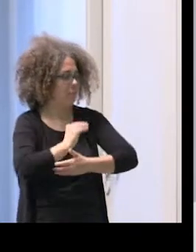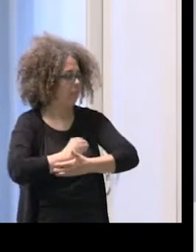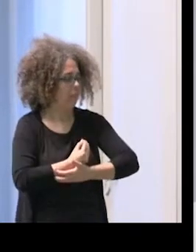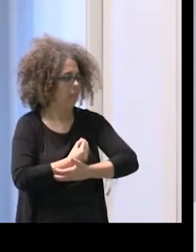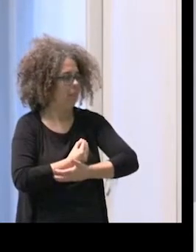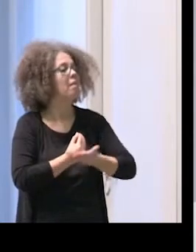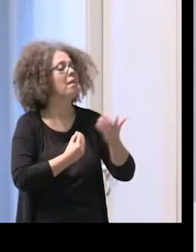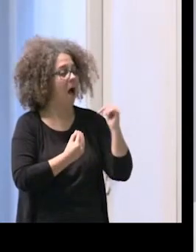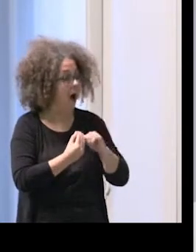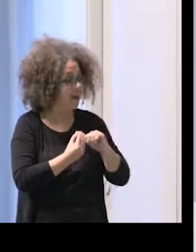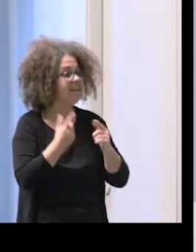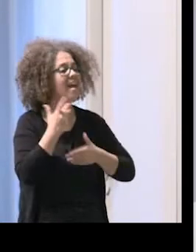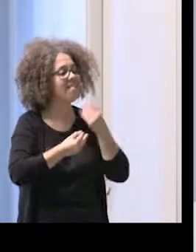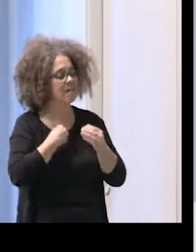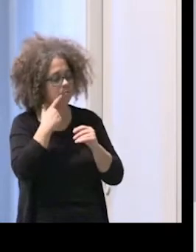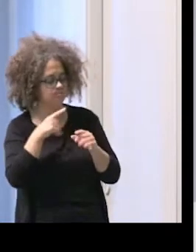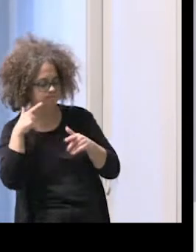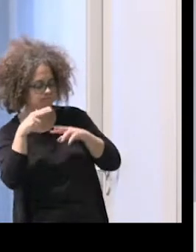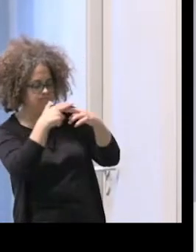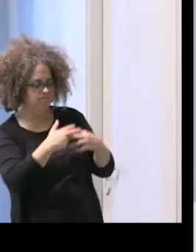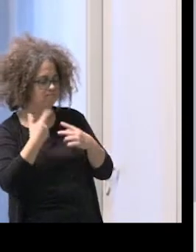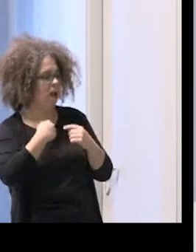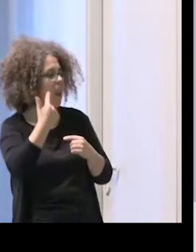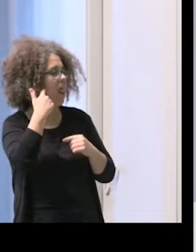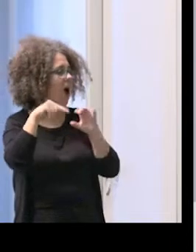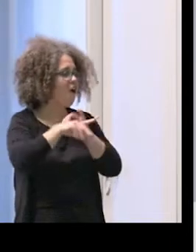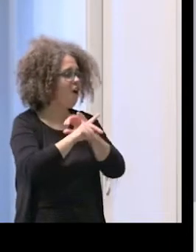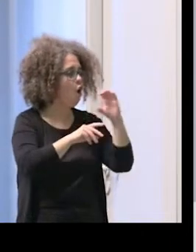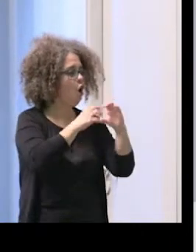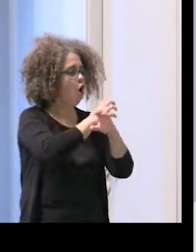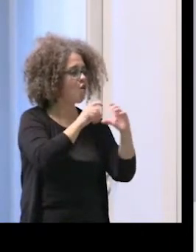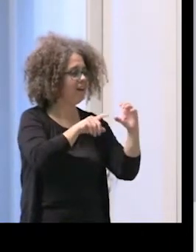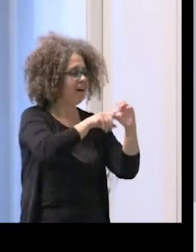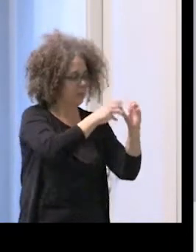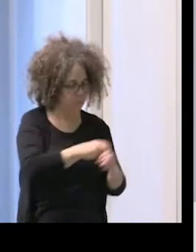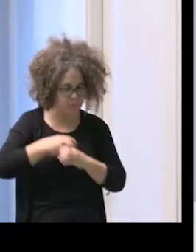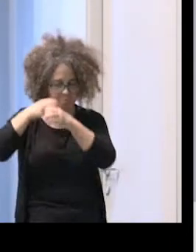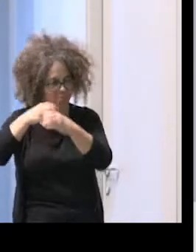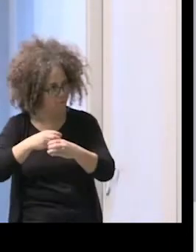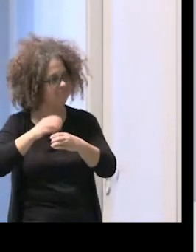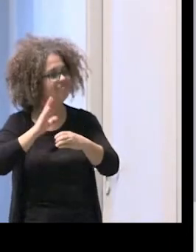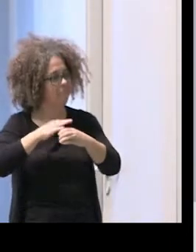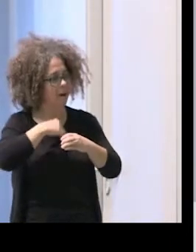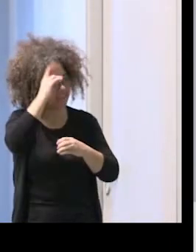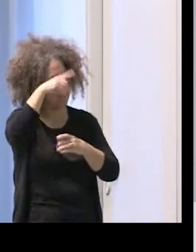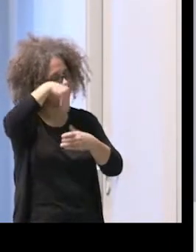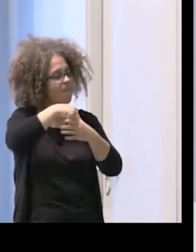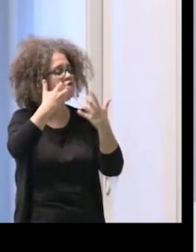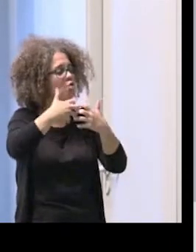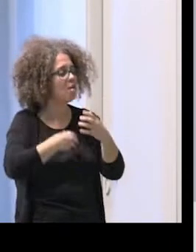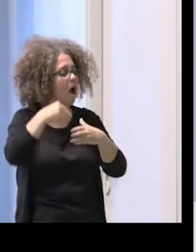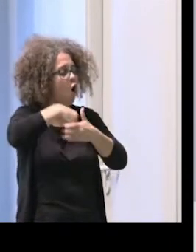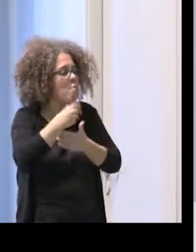la cóclea fetal humana y conseguimos aislar, esta es una micrografía de un